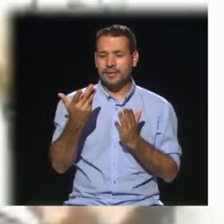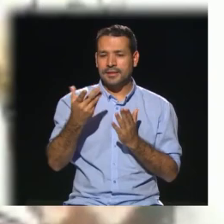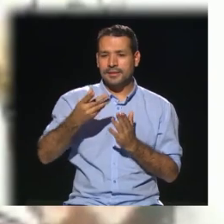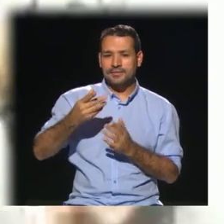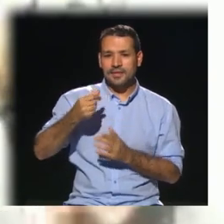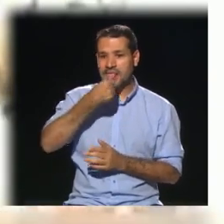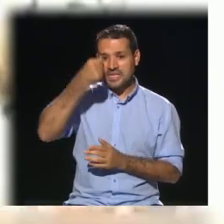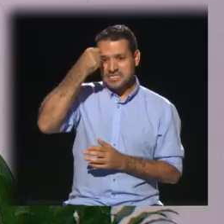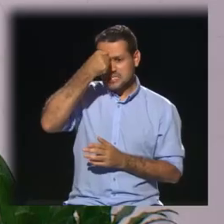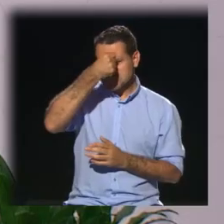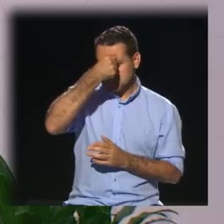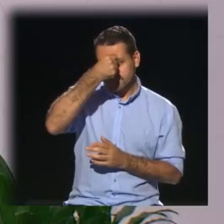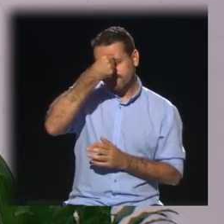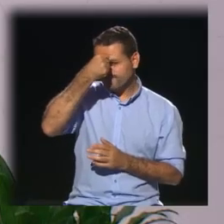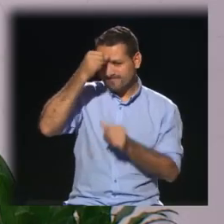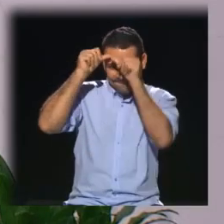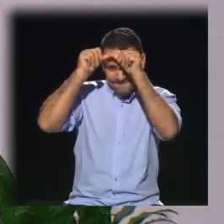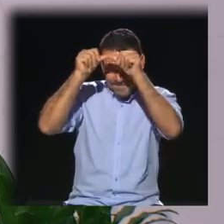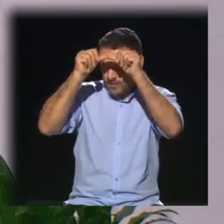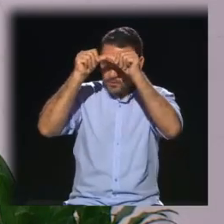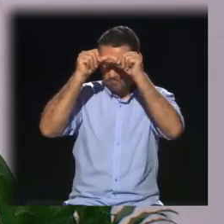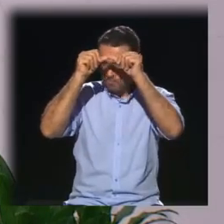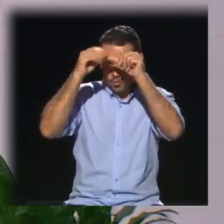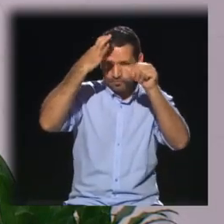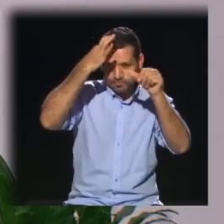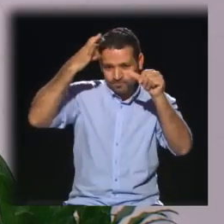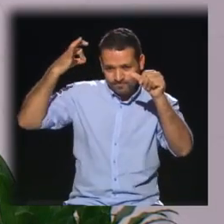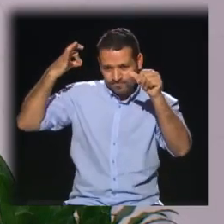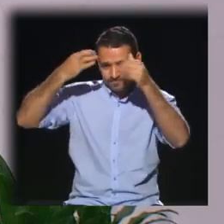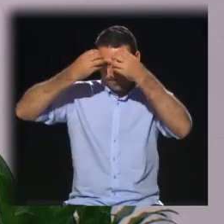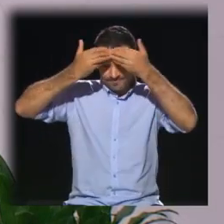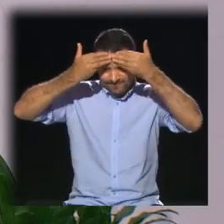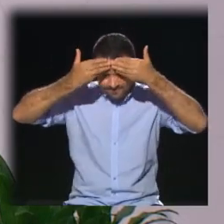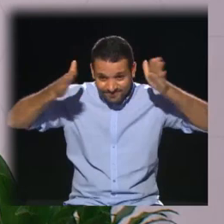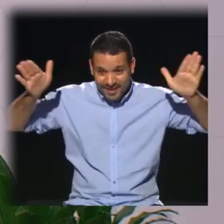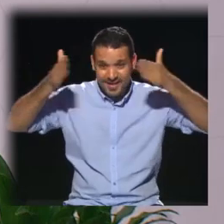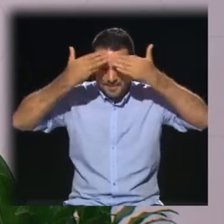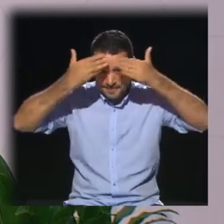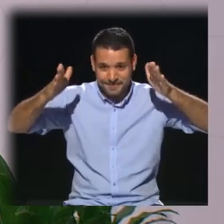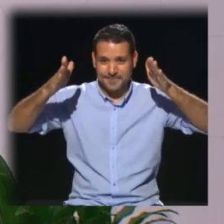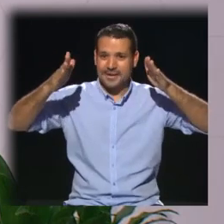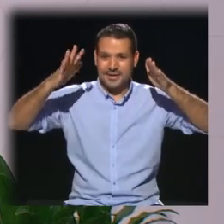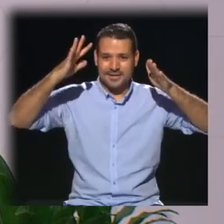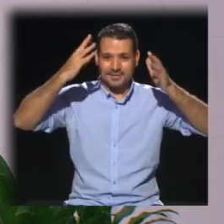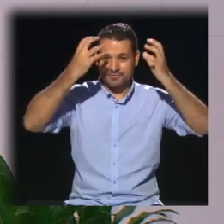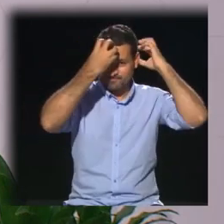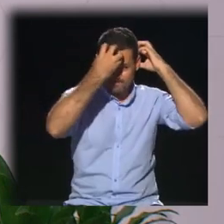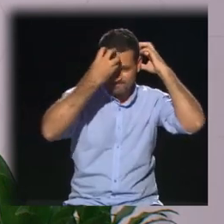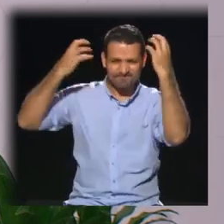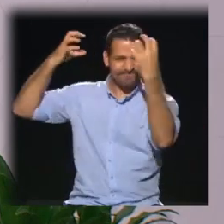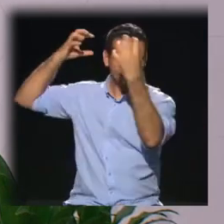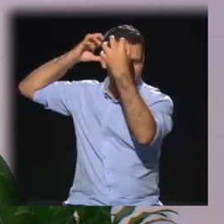lo que vos nos comentabas de esa relación de poder que puede existir en la escuela. Listo, entonces hablemos de